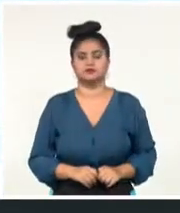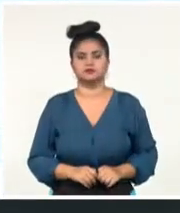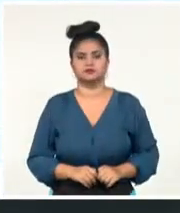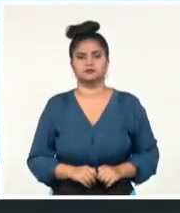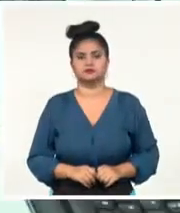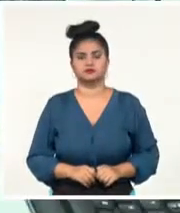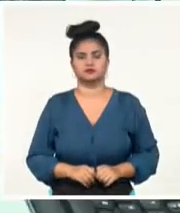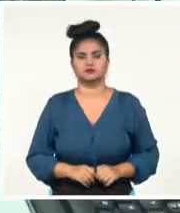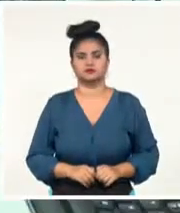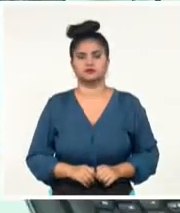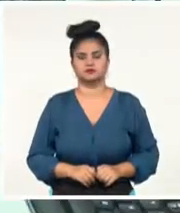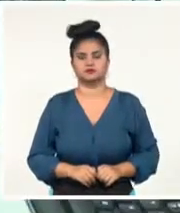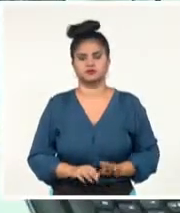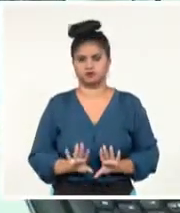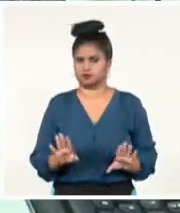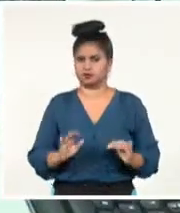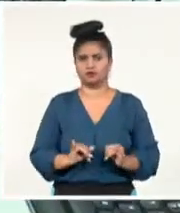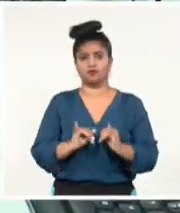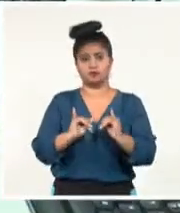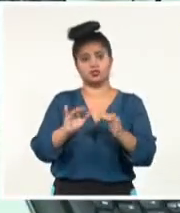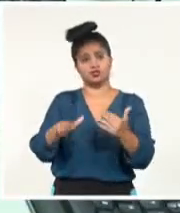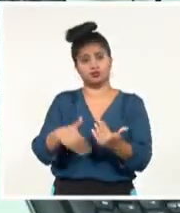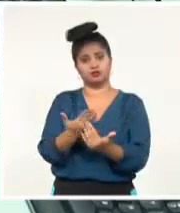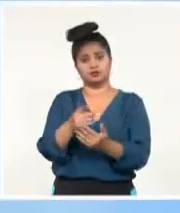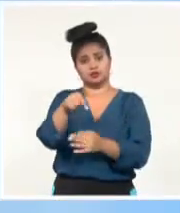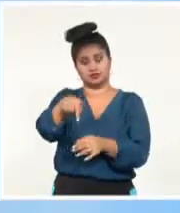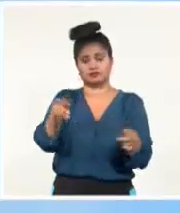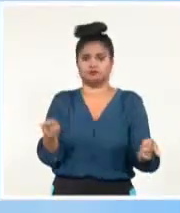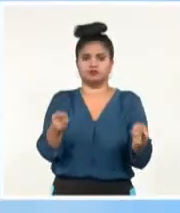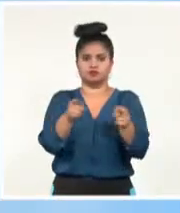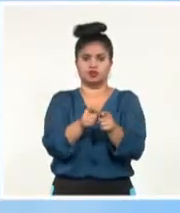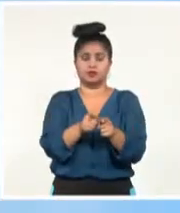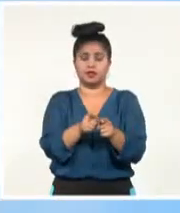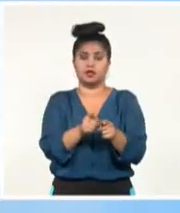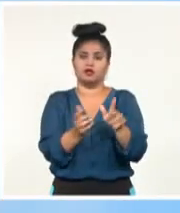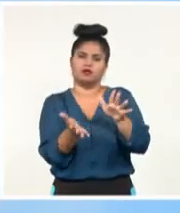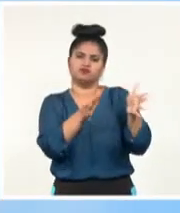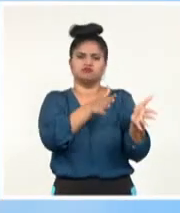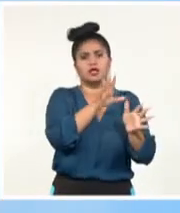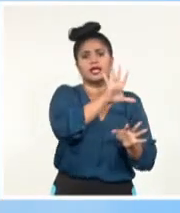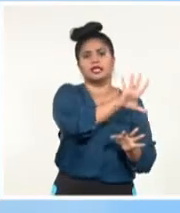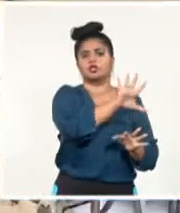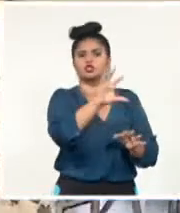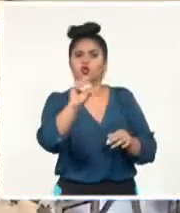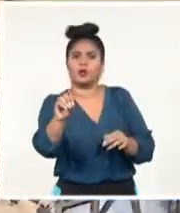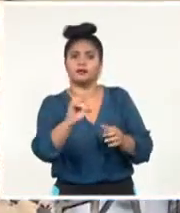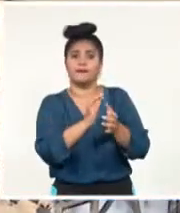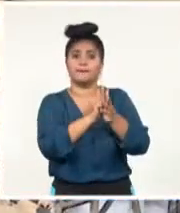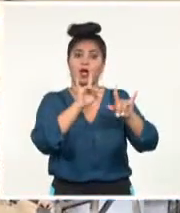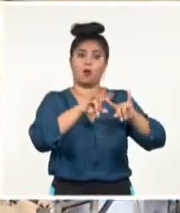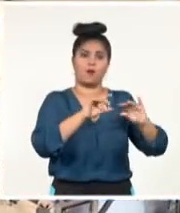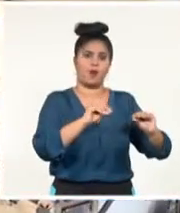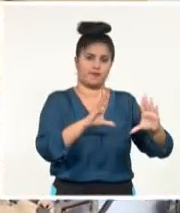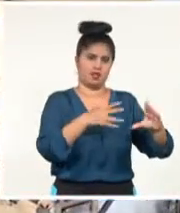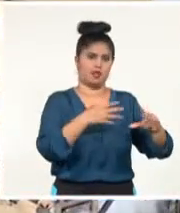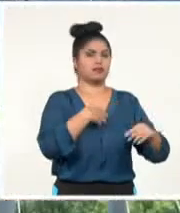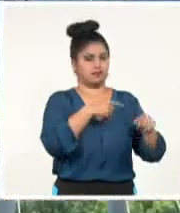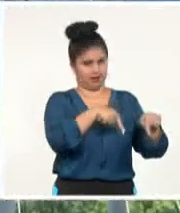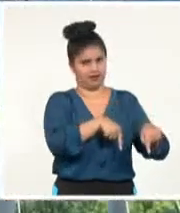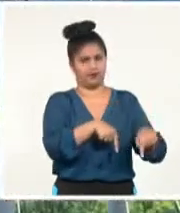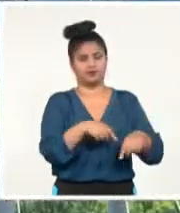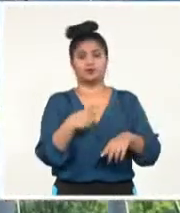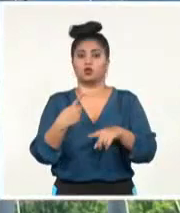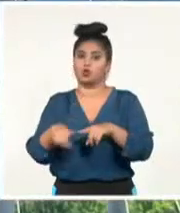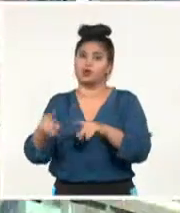que estamos ejecutando. Esa es la condición que tenemos para el día de hoy. Resumiendo, entre 500 y 550 megawatts en el horario diurno, y ya para la hora de la máxima demanda